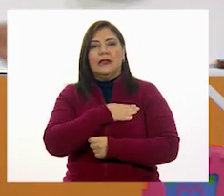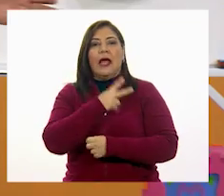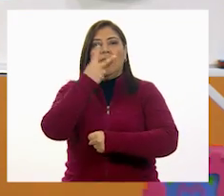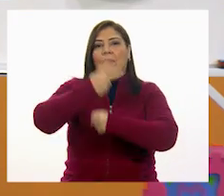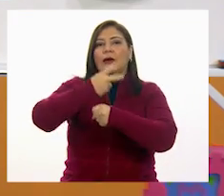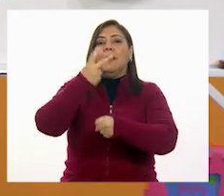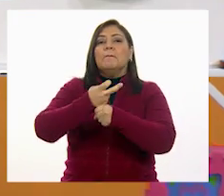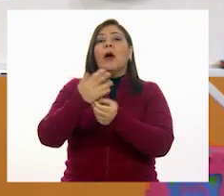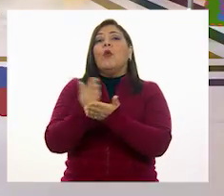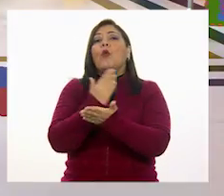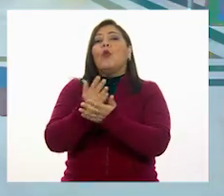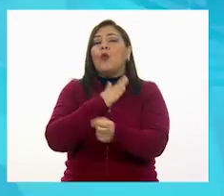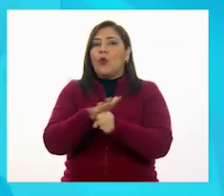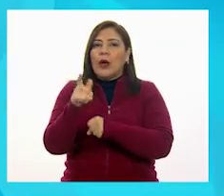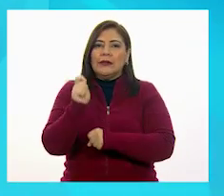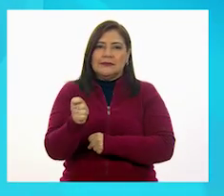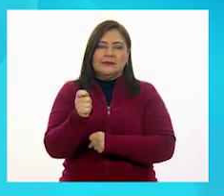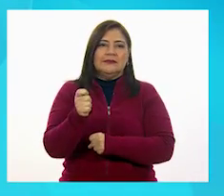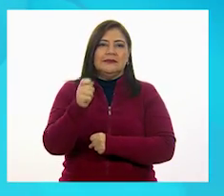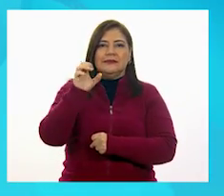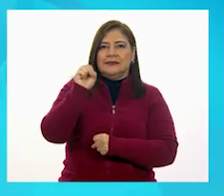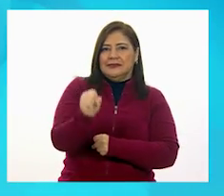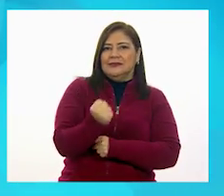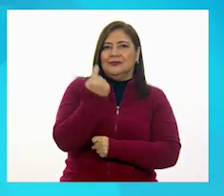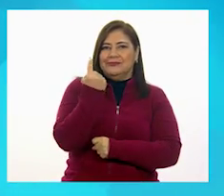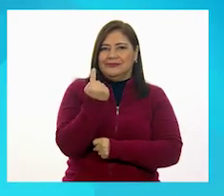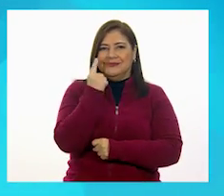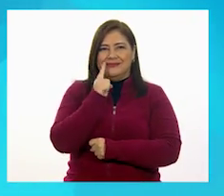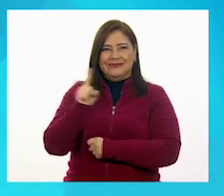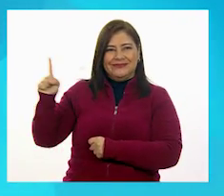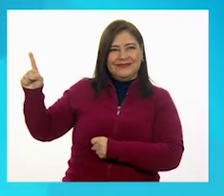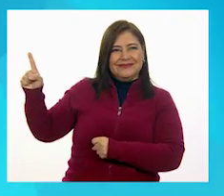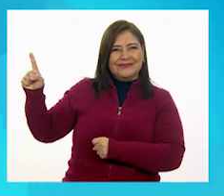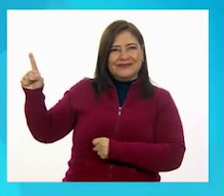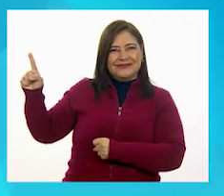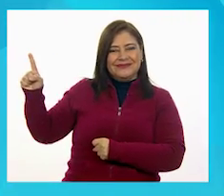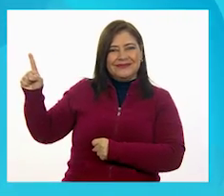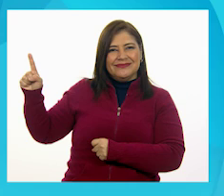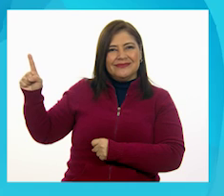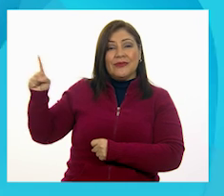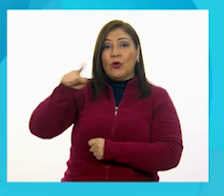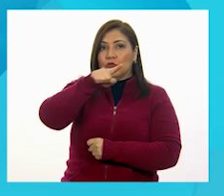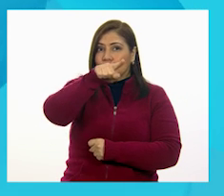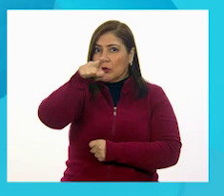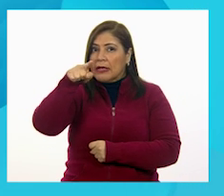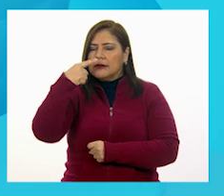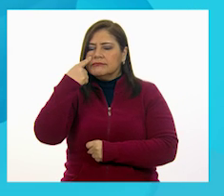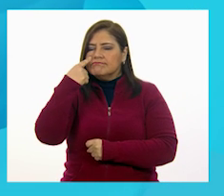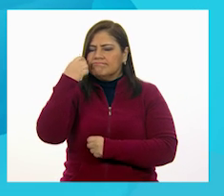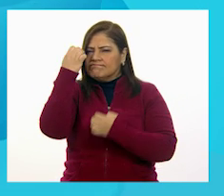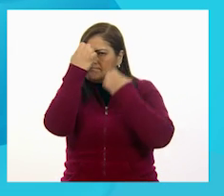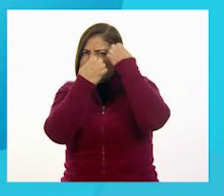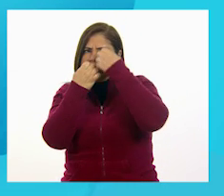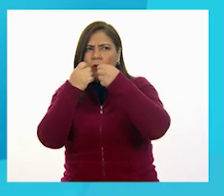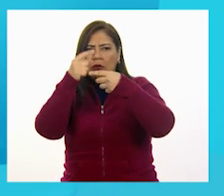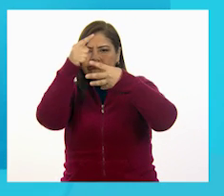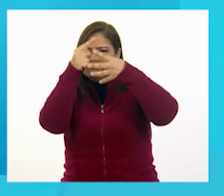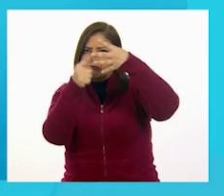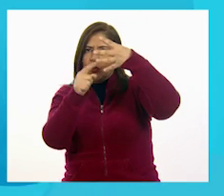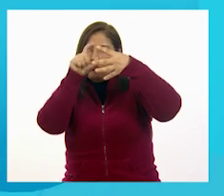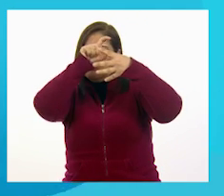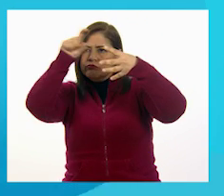página, ¡tadán!, 61. ¡Tadán! Y quiero que observen, ahí hay cuatro imágenes